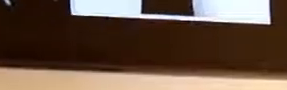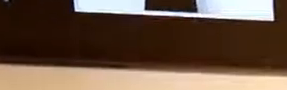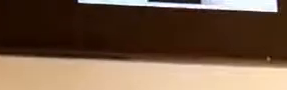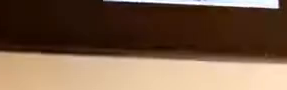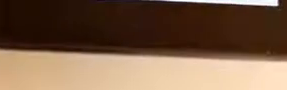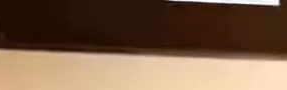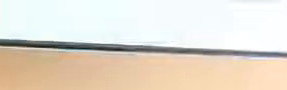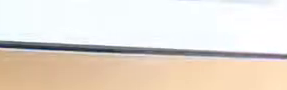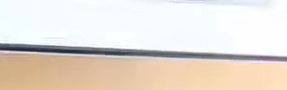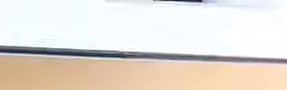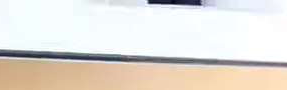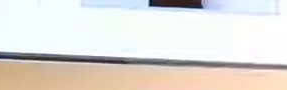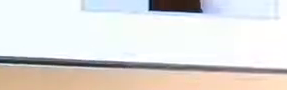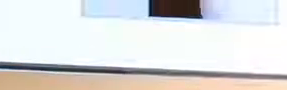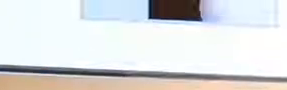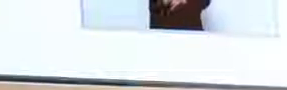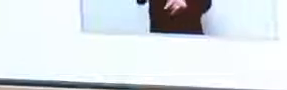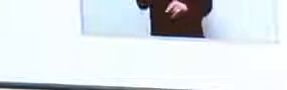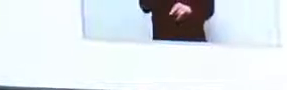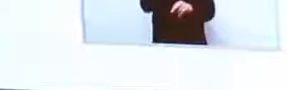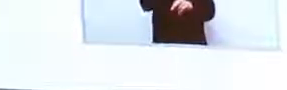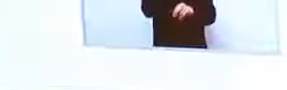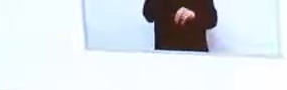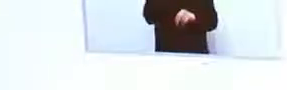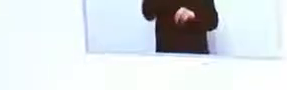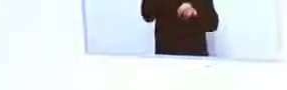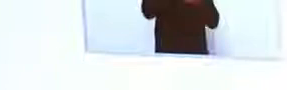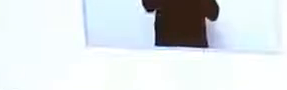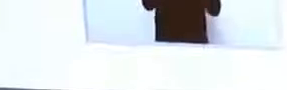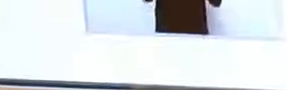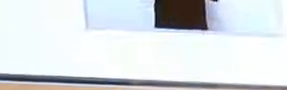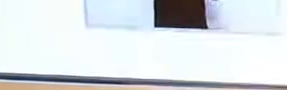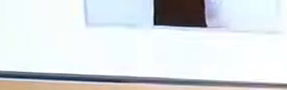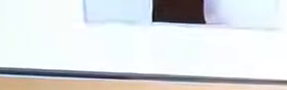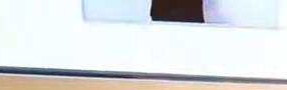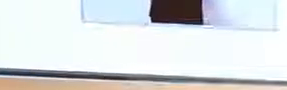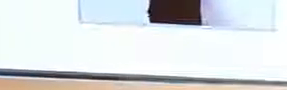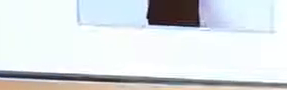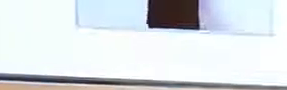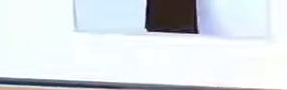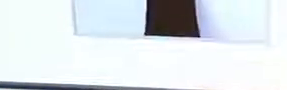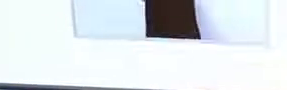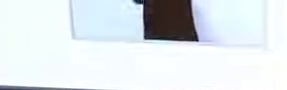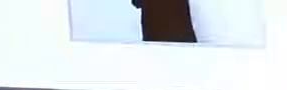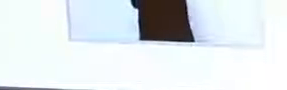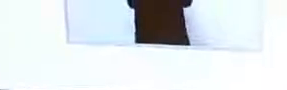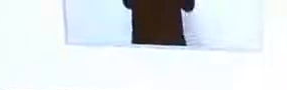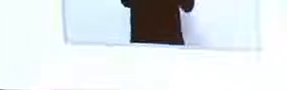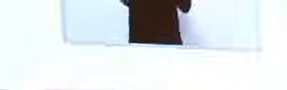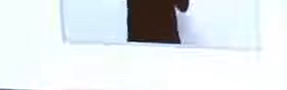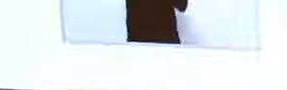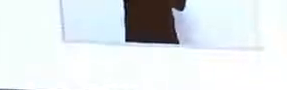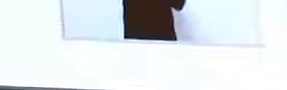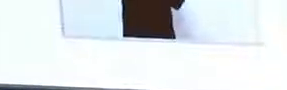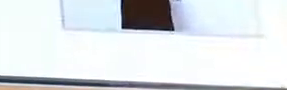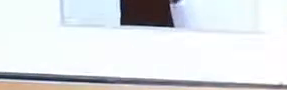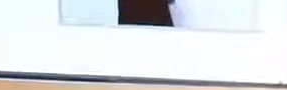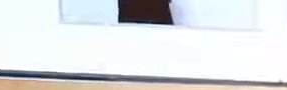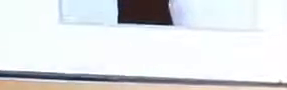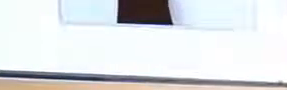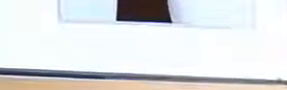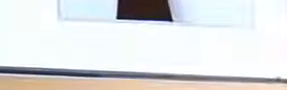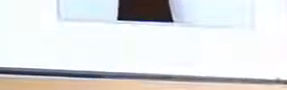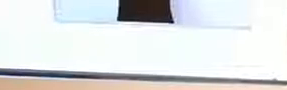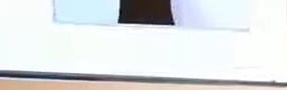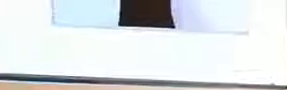también es sus migrantes que dejaron atrás tierra en familia no por gusto